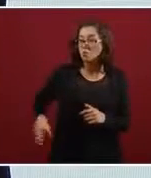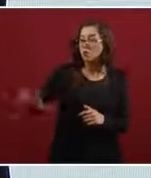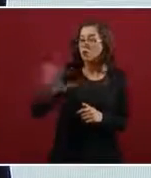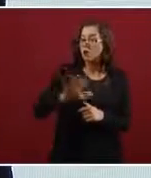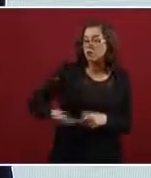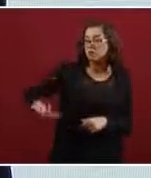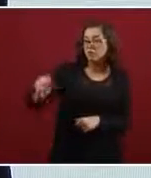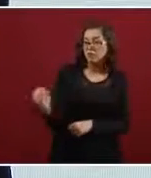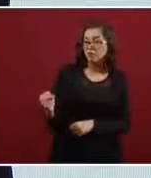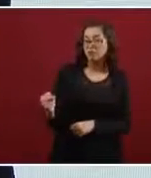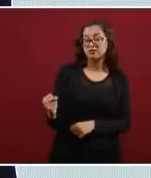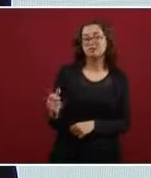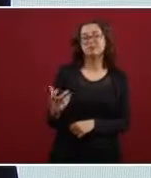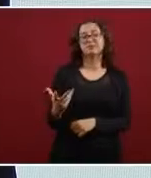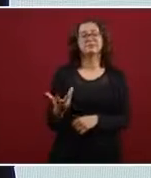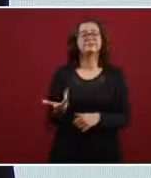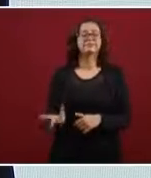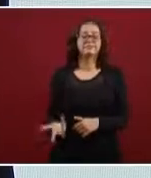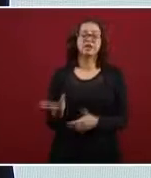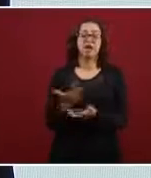es un propósito